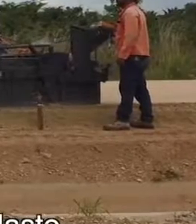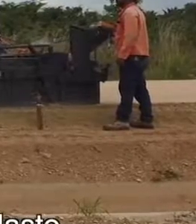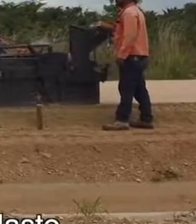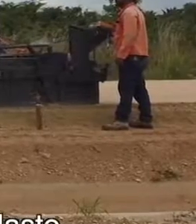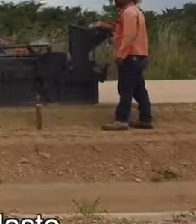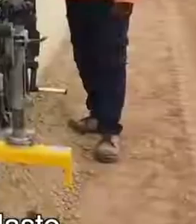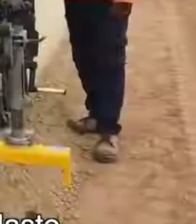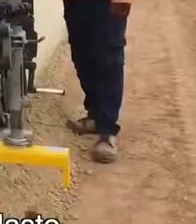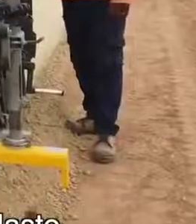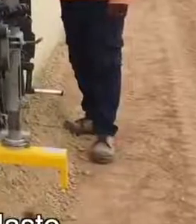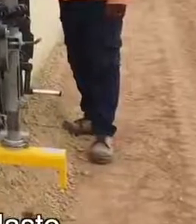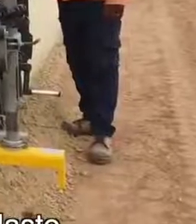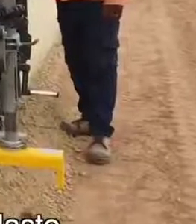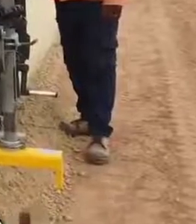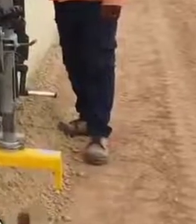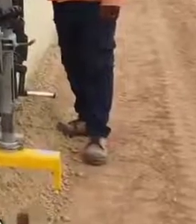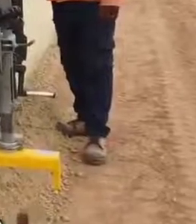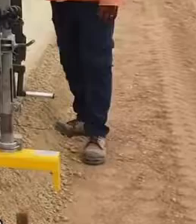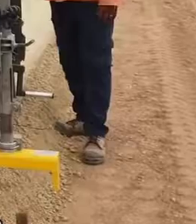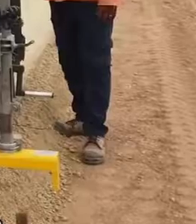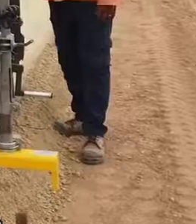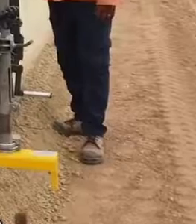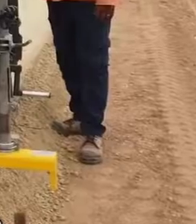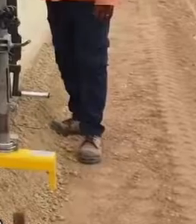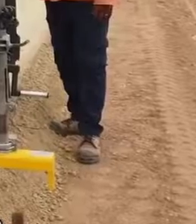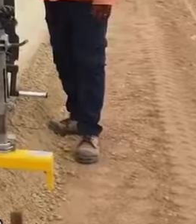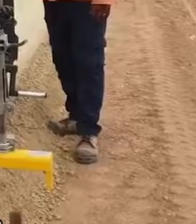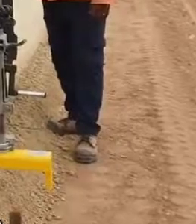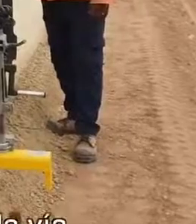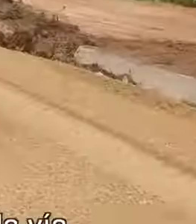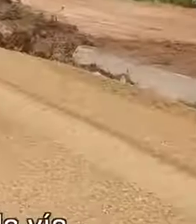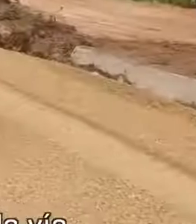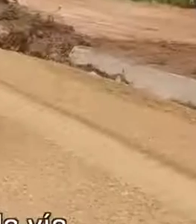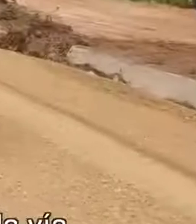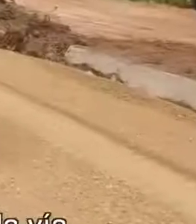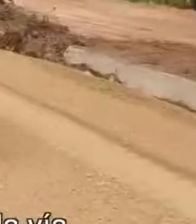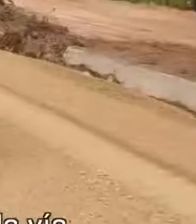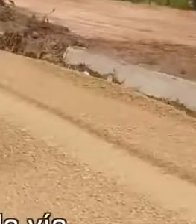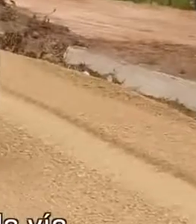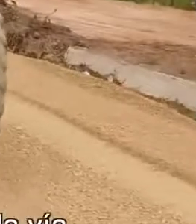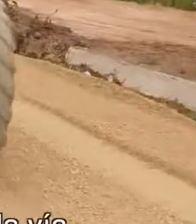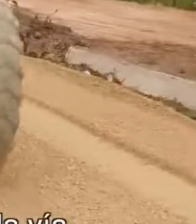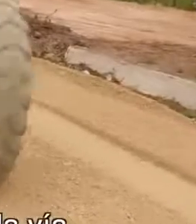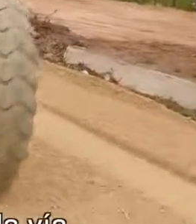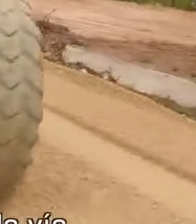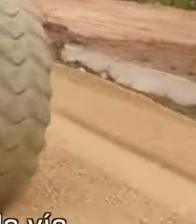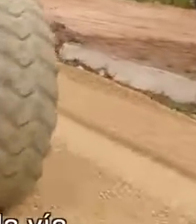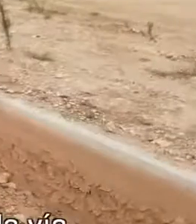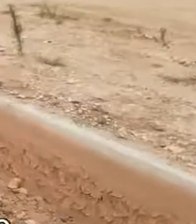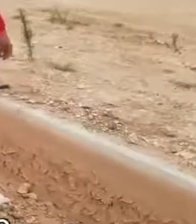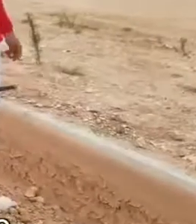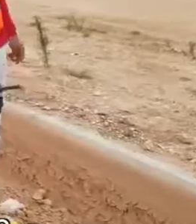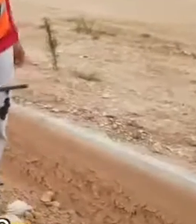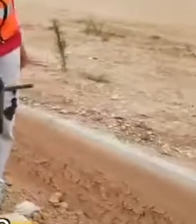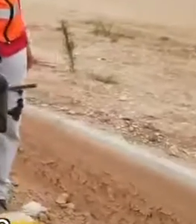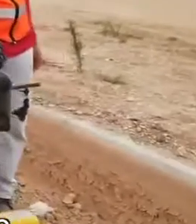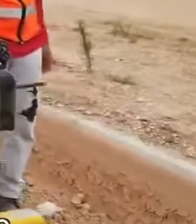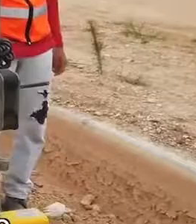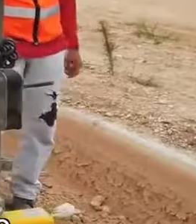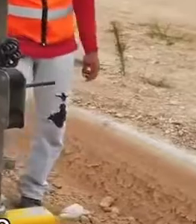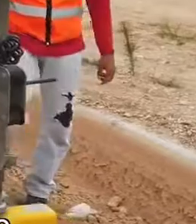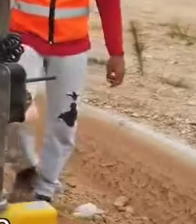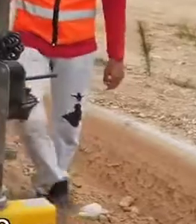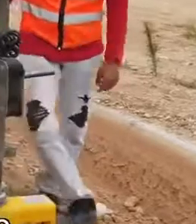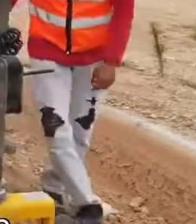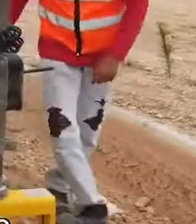el tendido de la capa de subbalasto, la cual antecede al tendido y montaje de los distintos elementos que conforman la vía, tales como